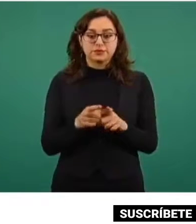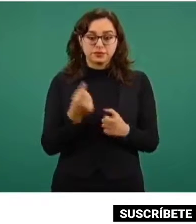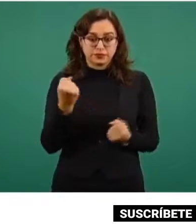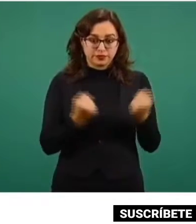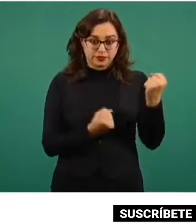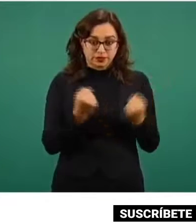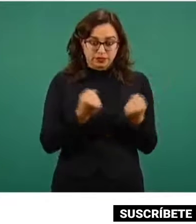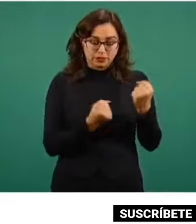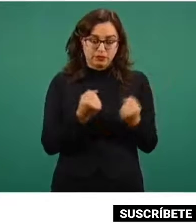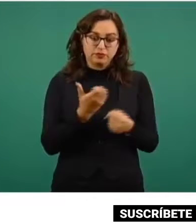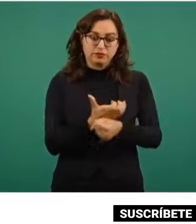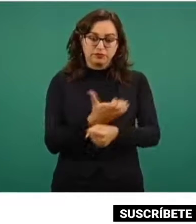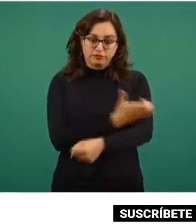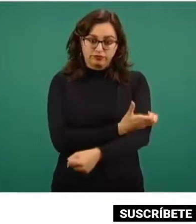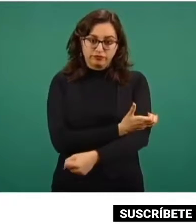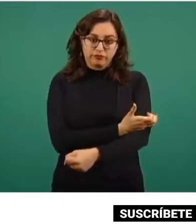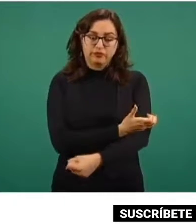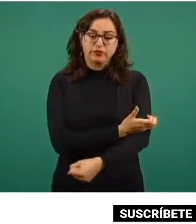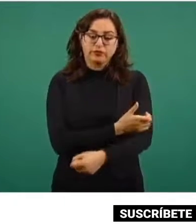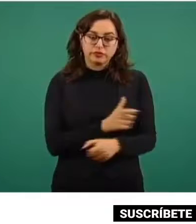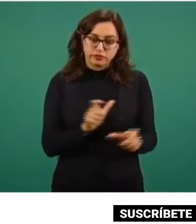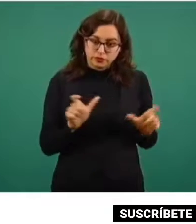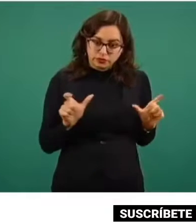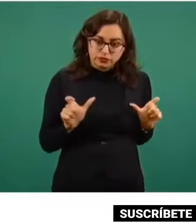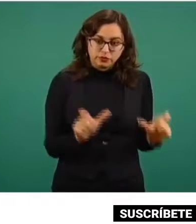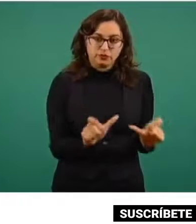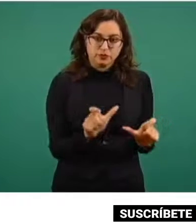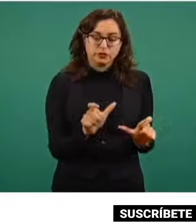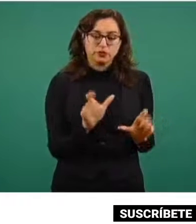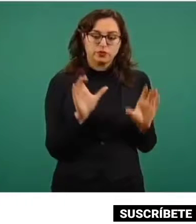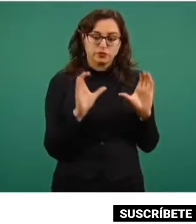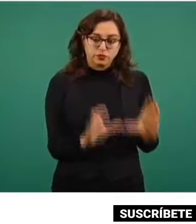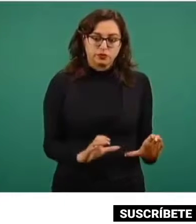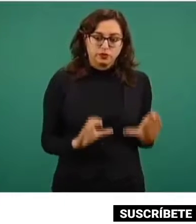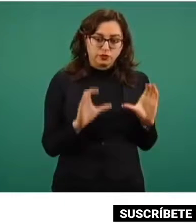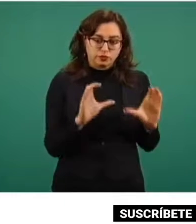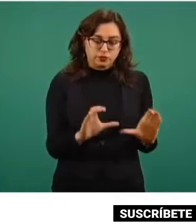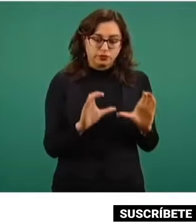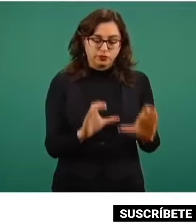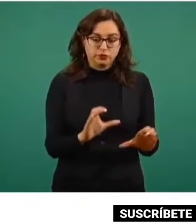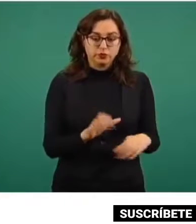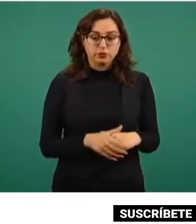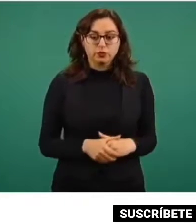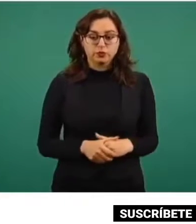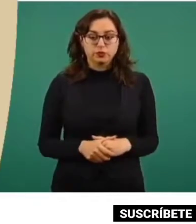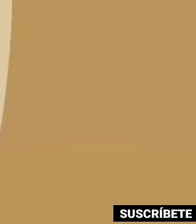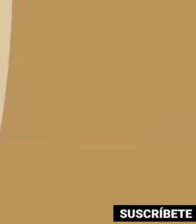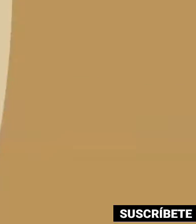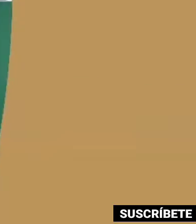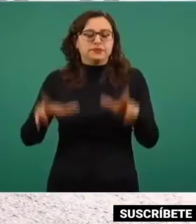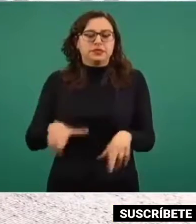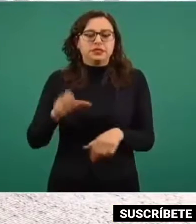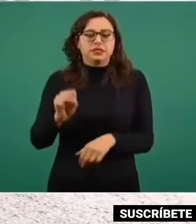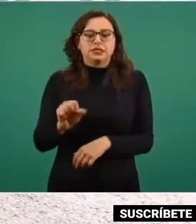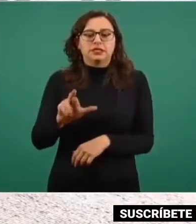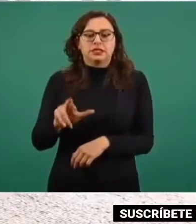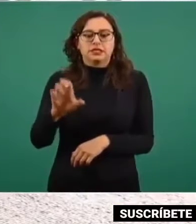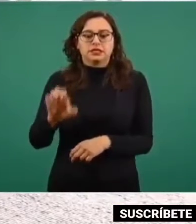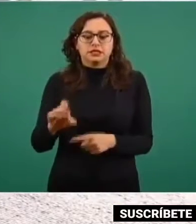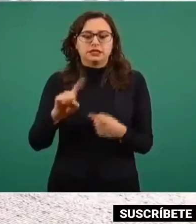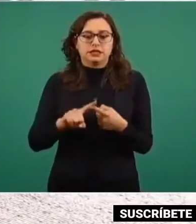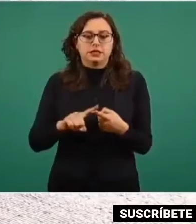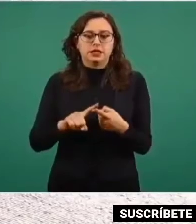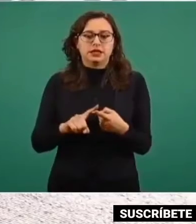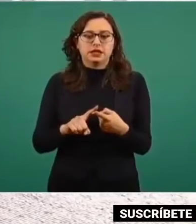terrestres que se integraron para poder llegar la vacuna. El secretario de